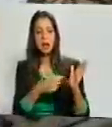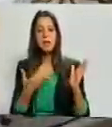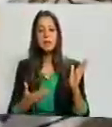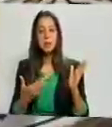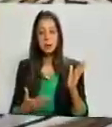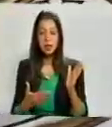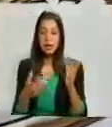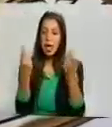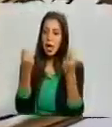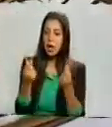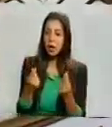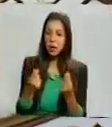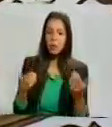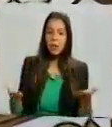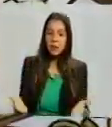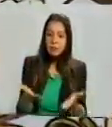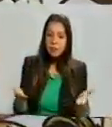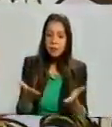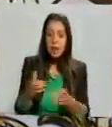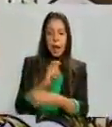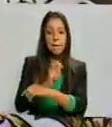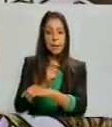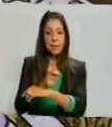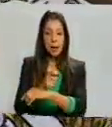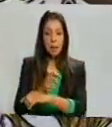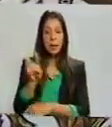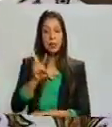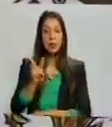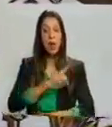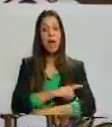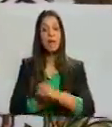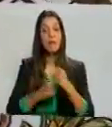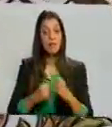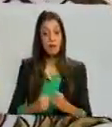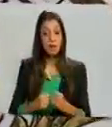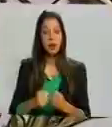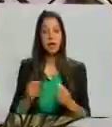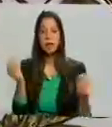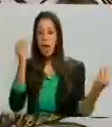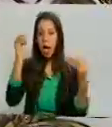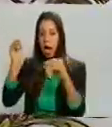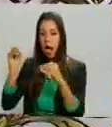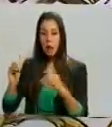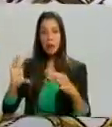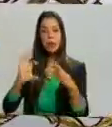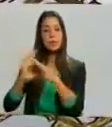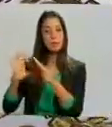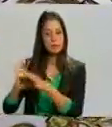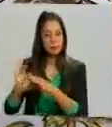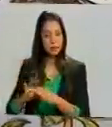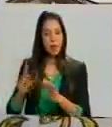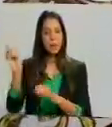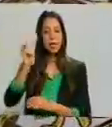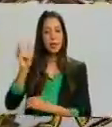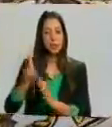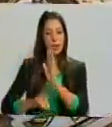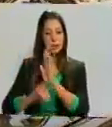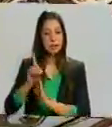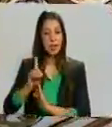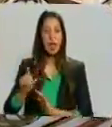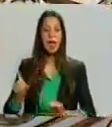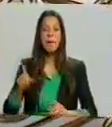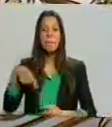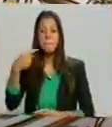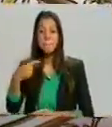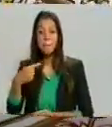la economía del sector minero y fortalecerá las alianzas estratégicas del país. Igualmente, con